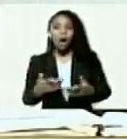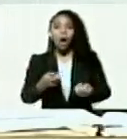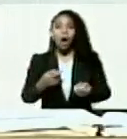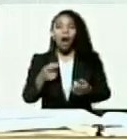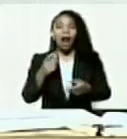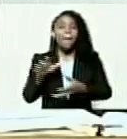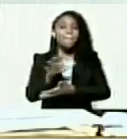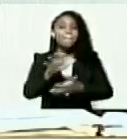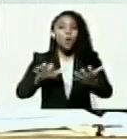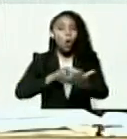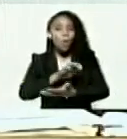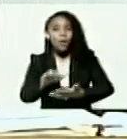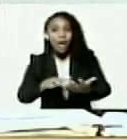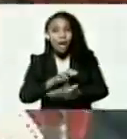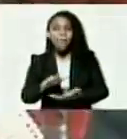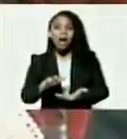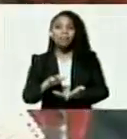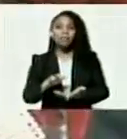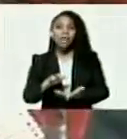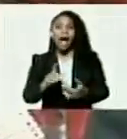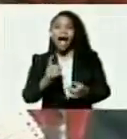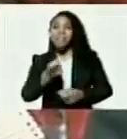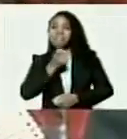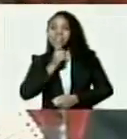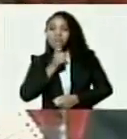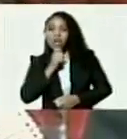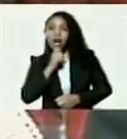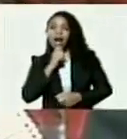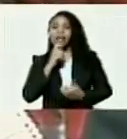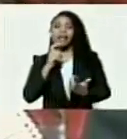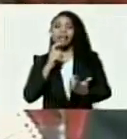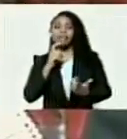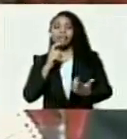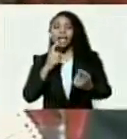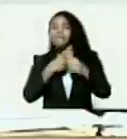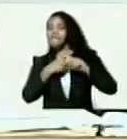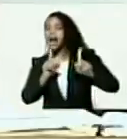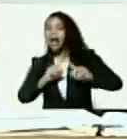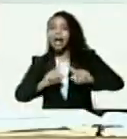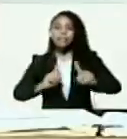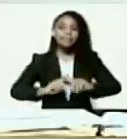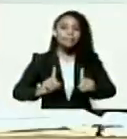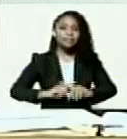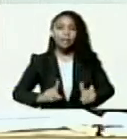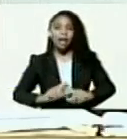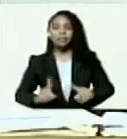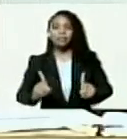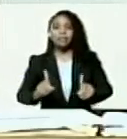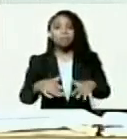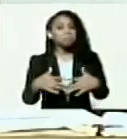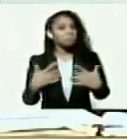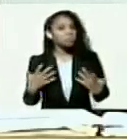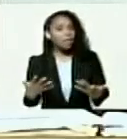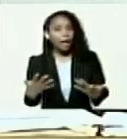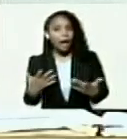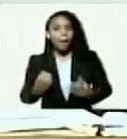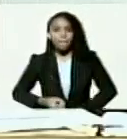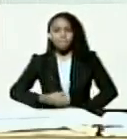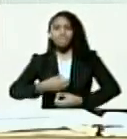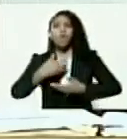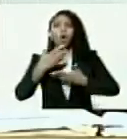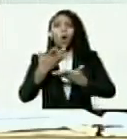las controversias, la solución a las dificultades, a los obstáculos y a las diferencias que se